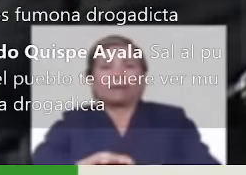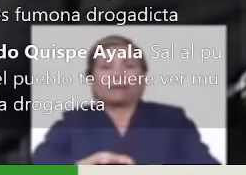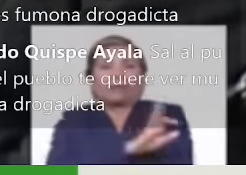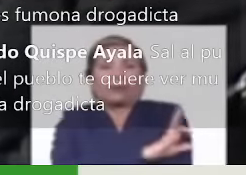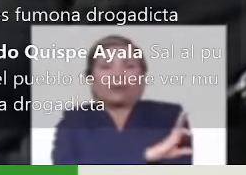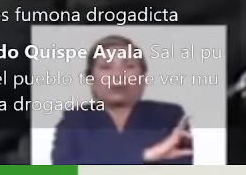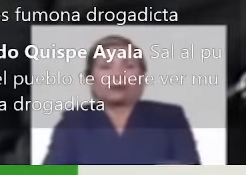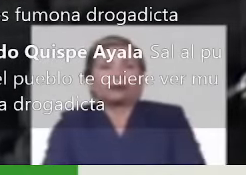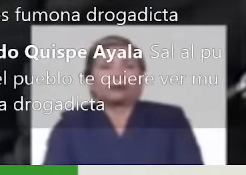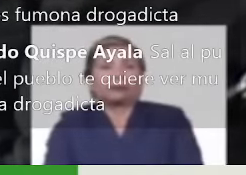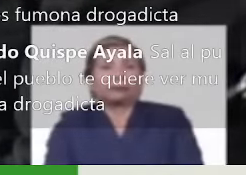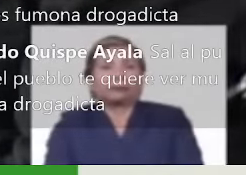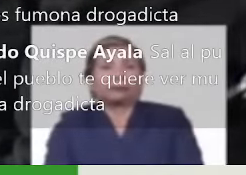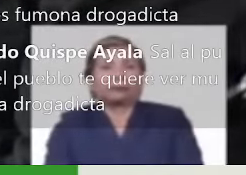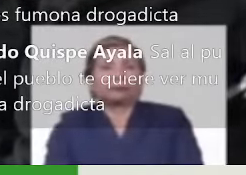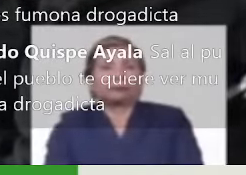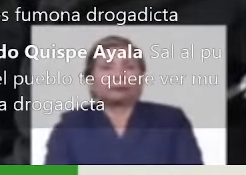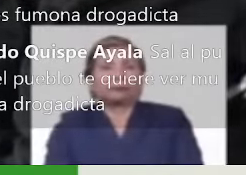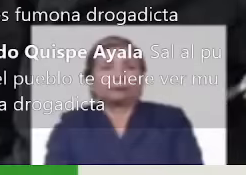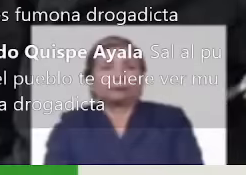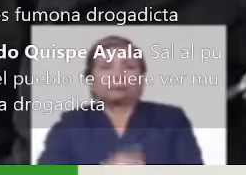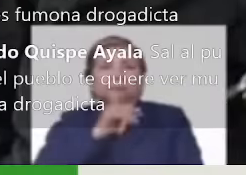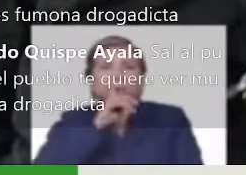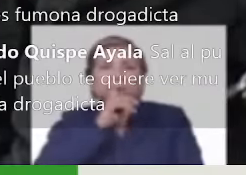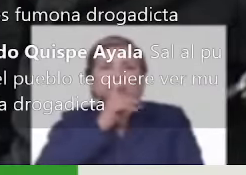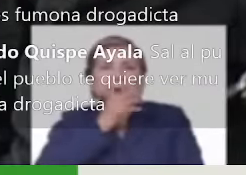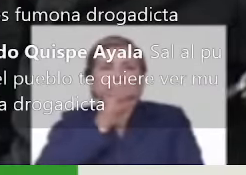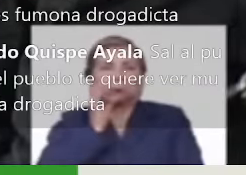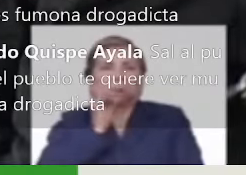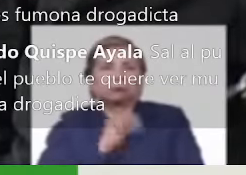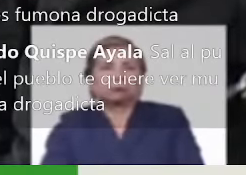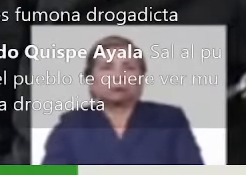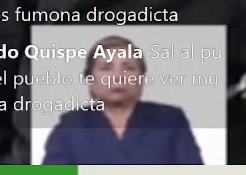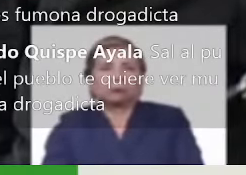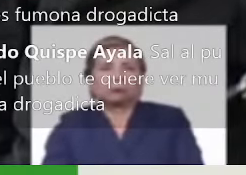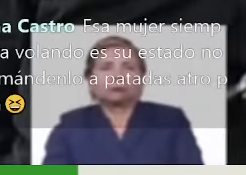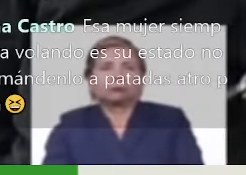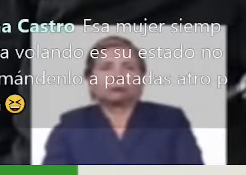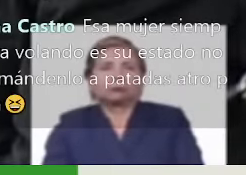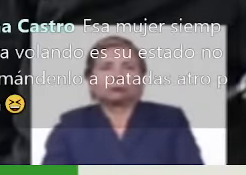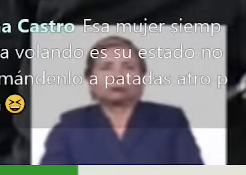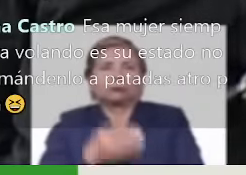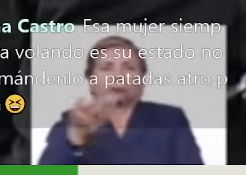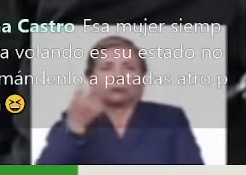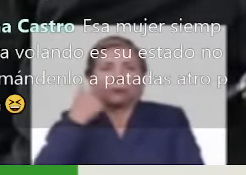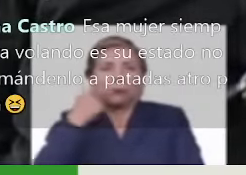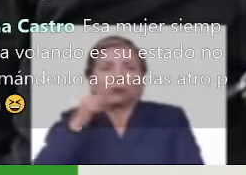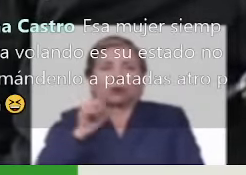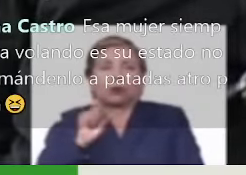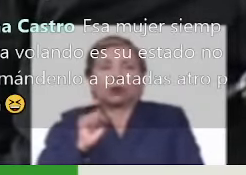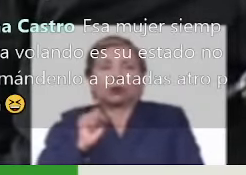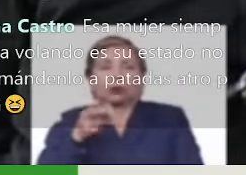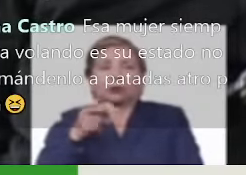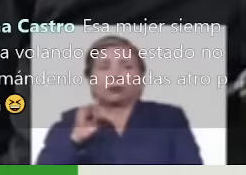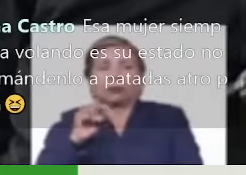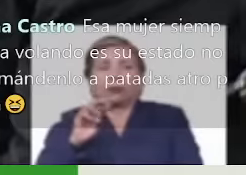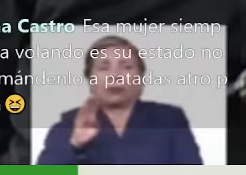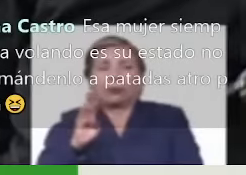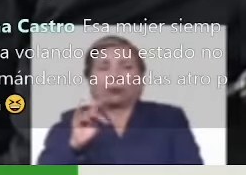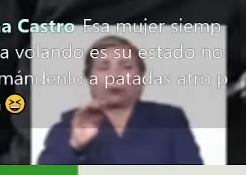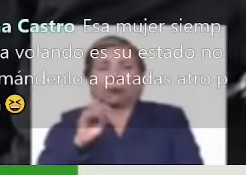fiscales. Me someto a guardar silencio. Señor Chimabukuro, en el dominical día